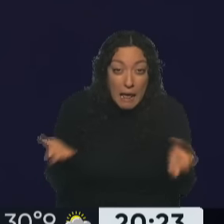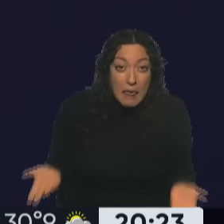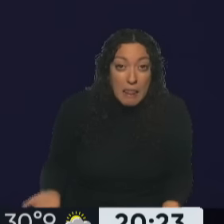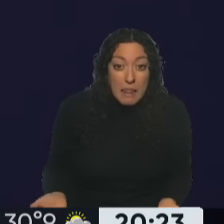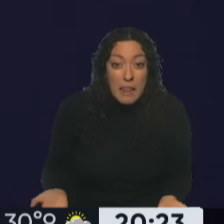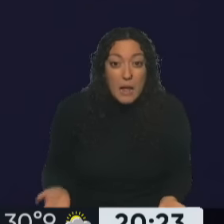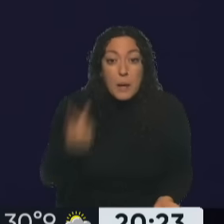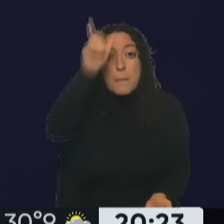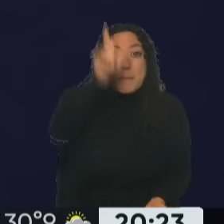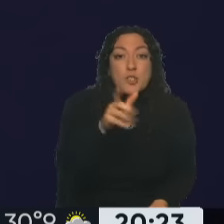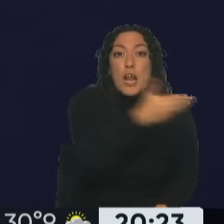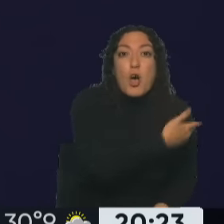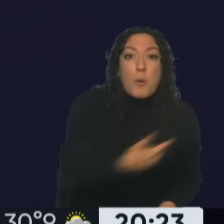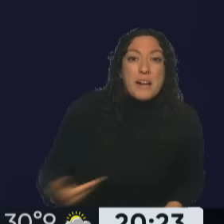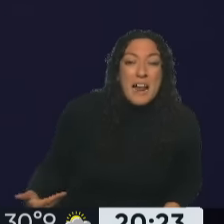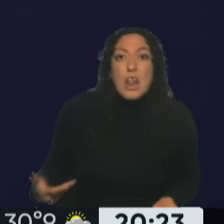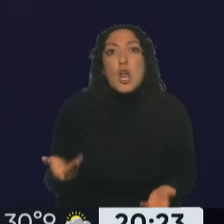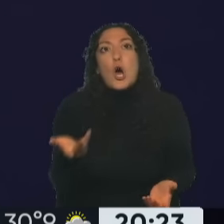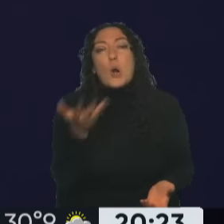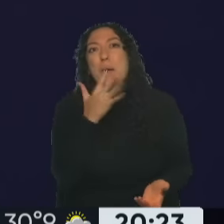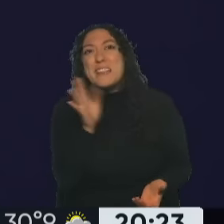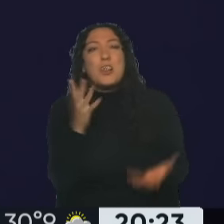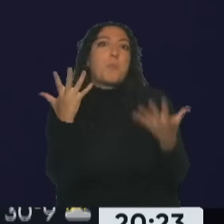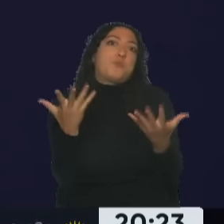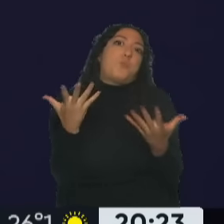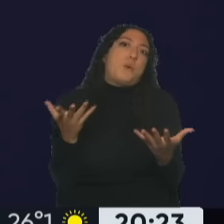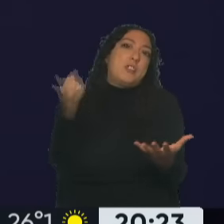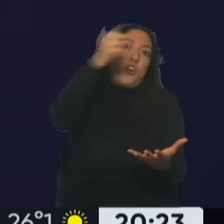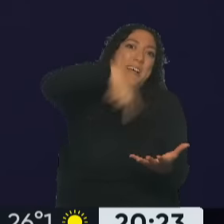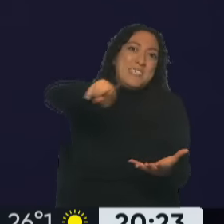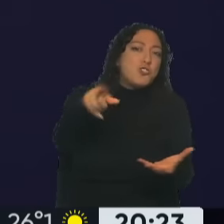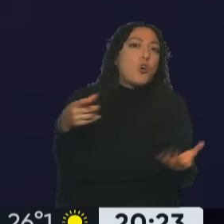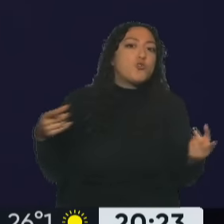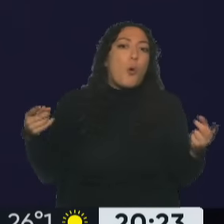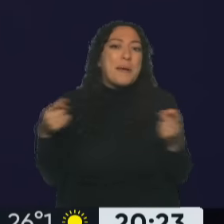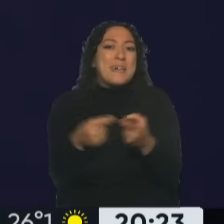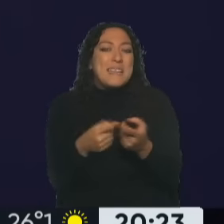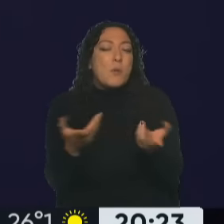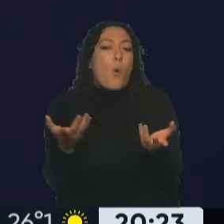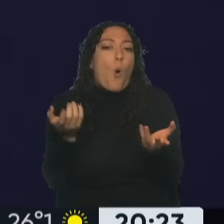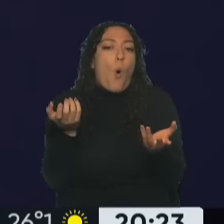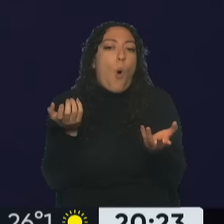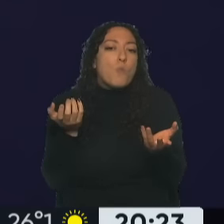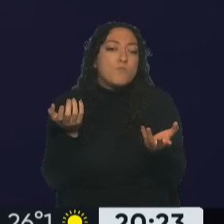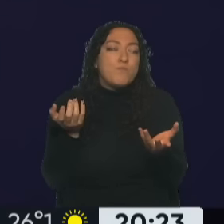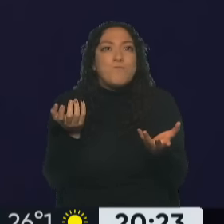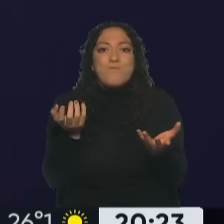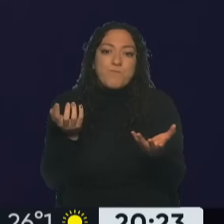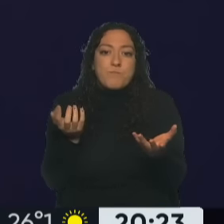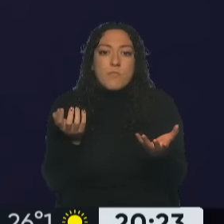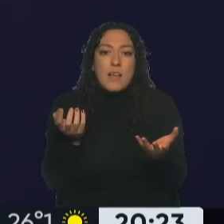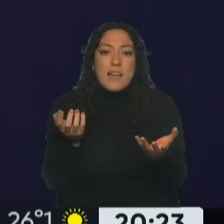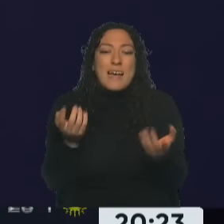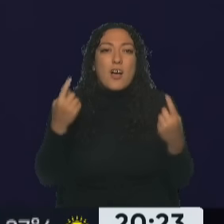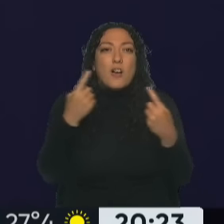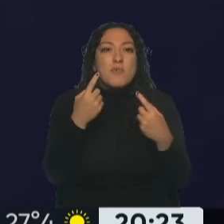a un gobernador o algún gobernador que está tratando de eh de digamos de proteger